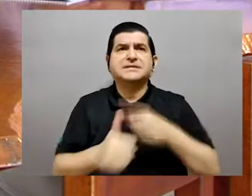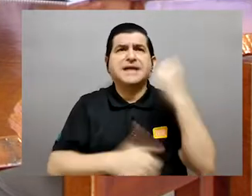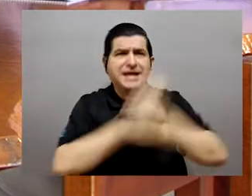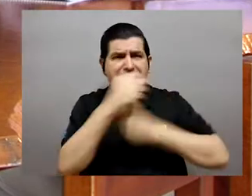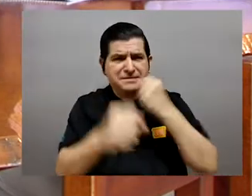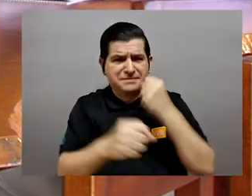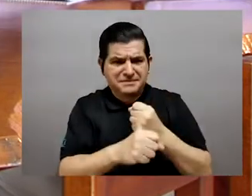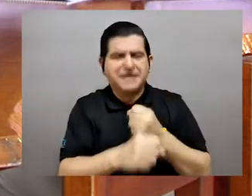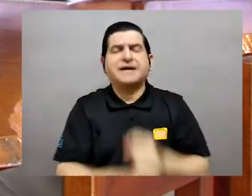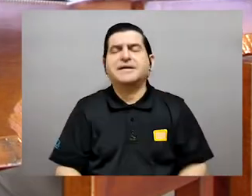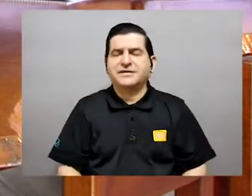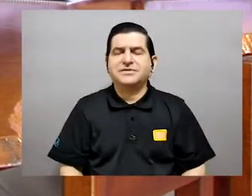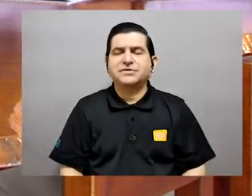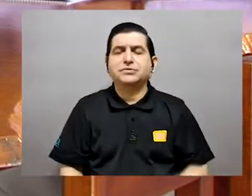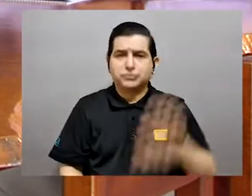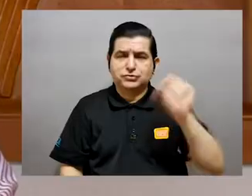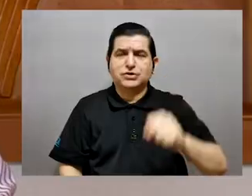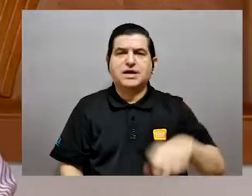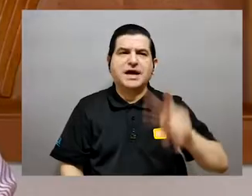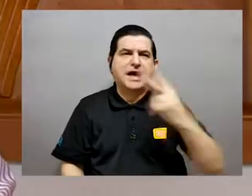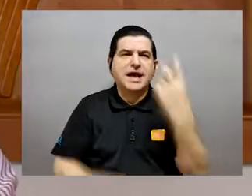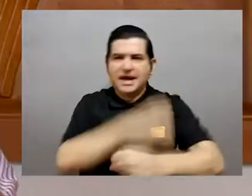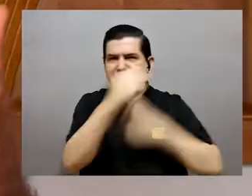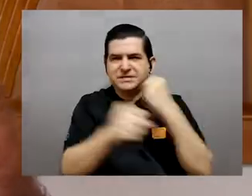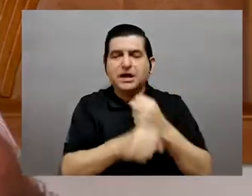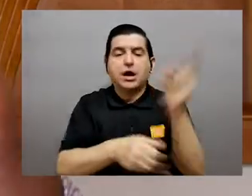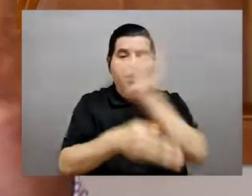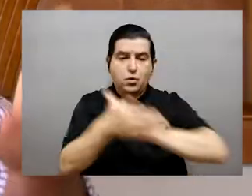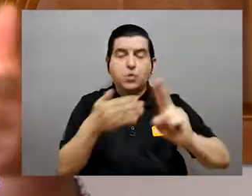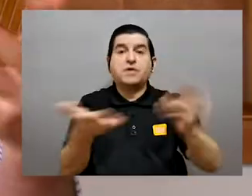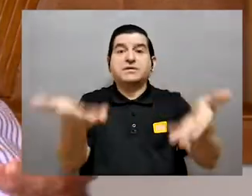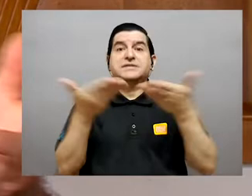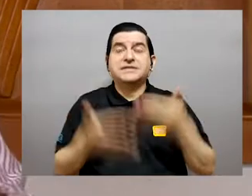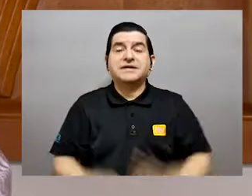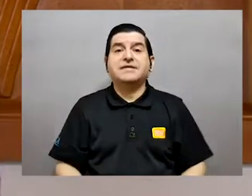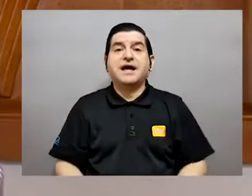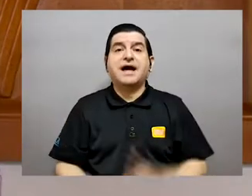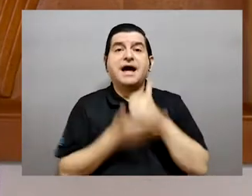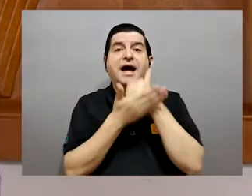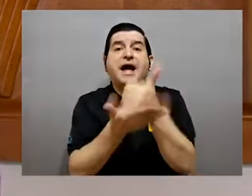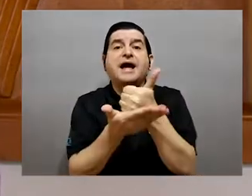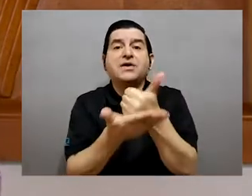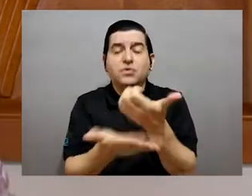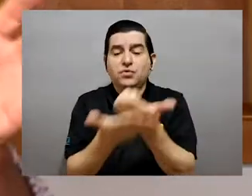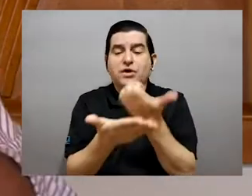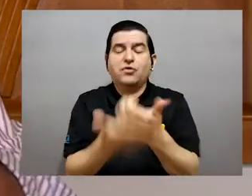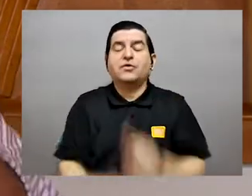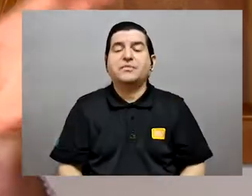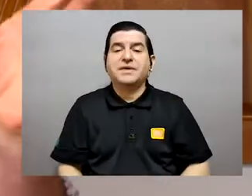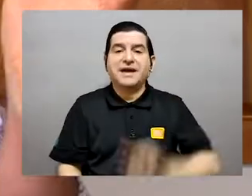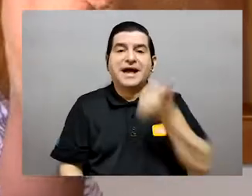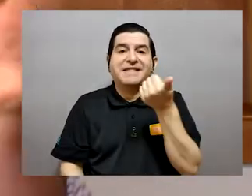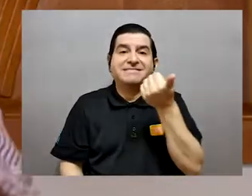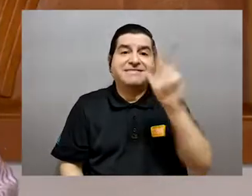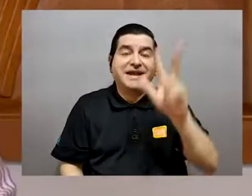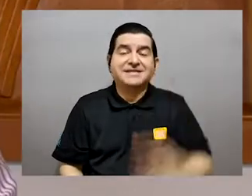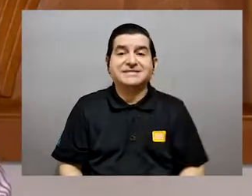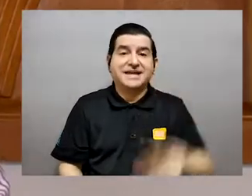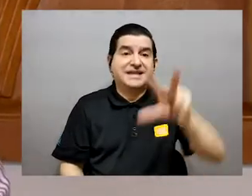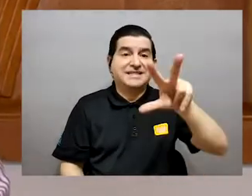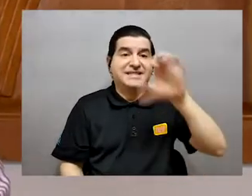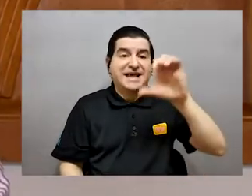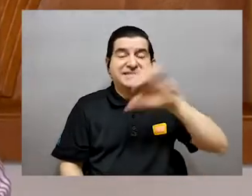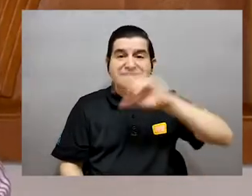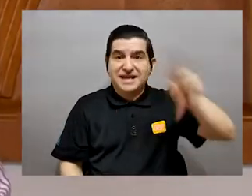Si ando, digamos, ya ajustadito. Porque ya con la beca, ya yo sí pagaba un cuarto en una casa